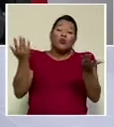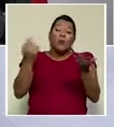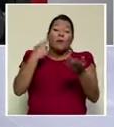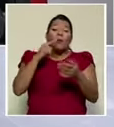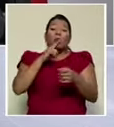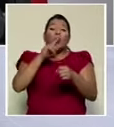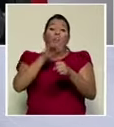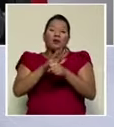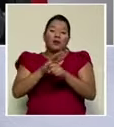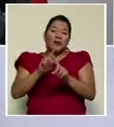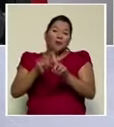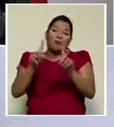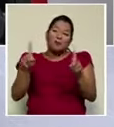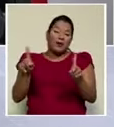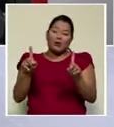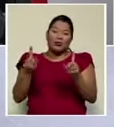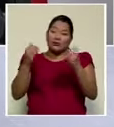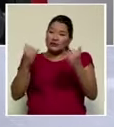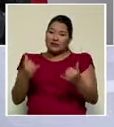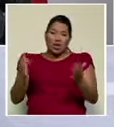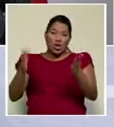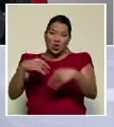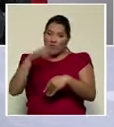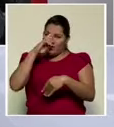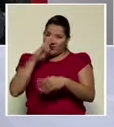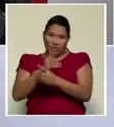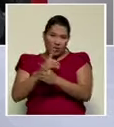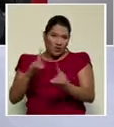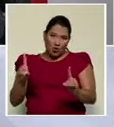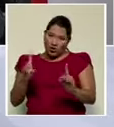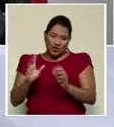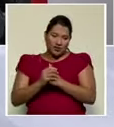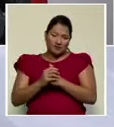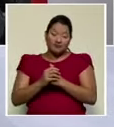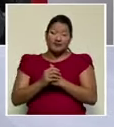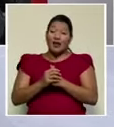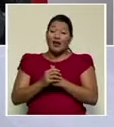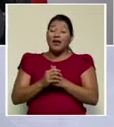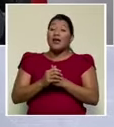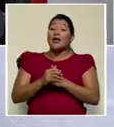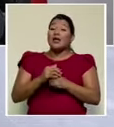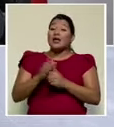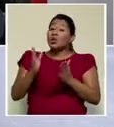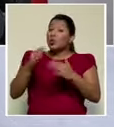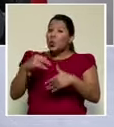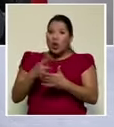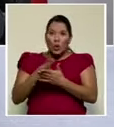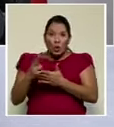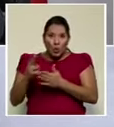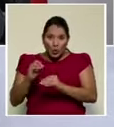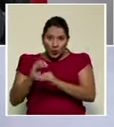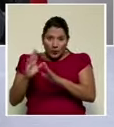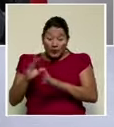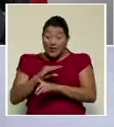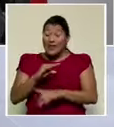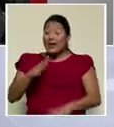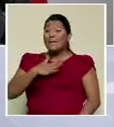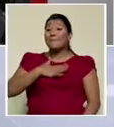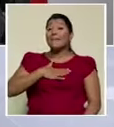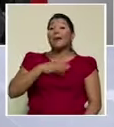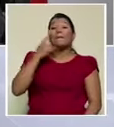democrática, pero detrás ya no queda nada. Y lo cierto del caso es que me parece que con una